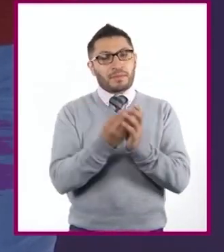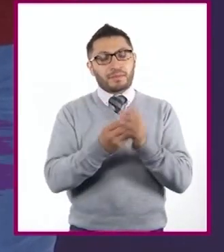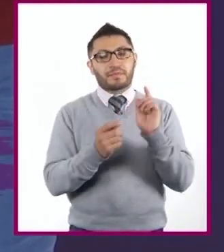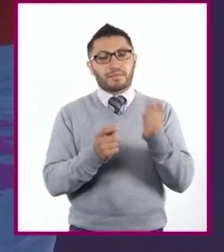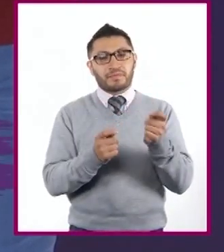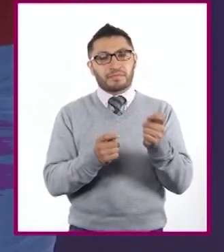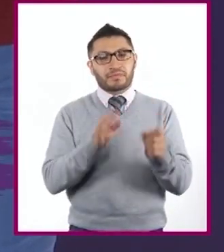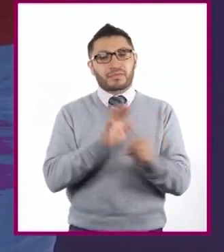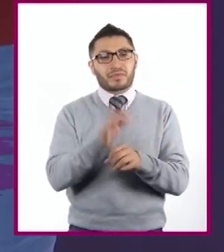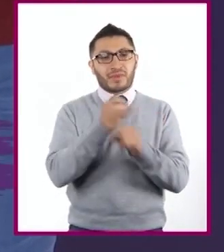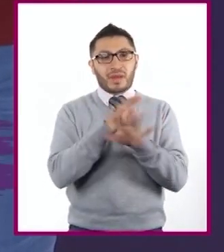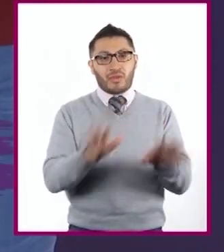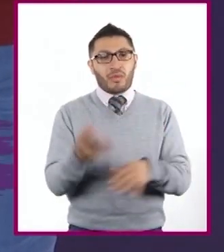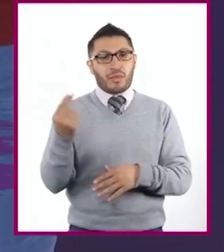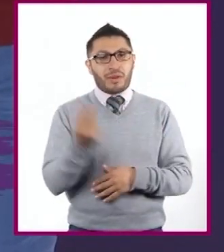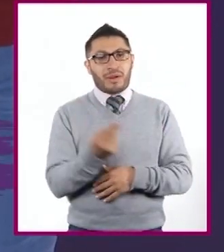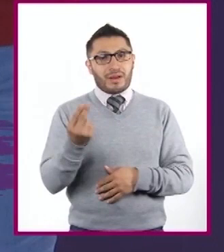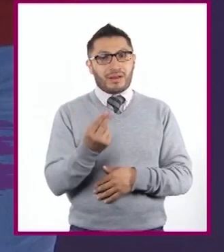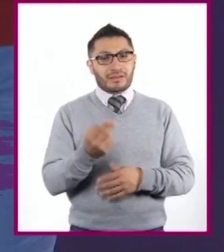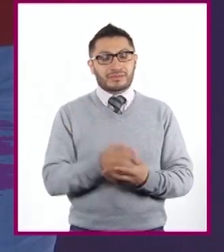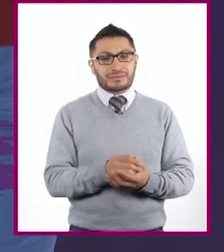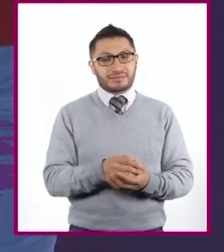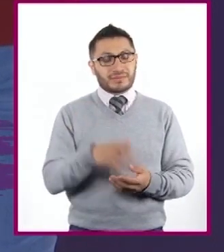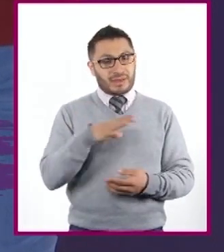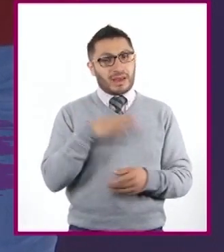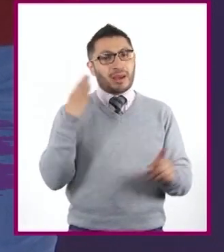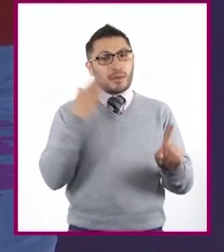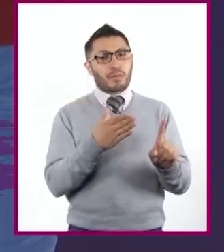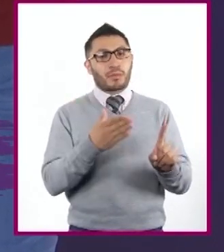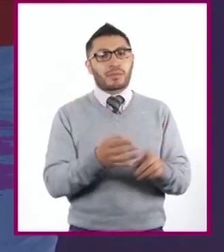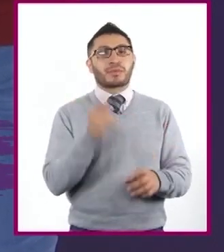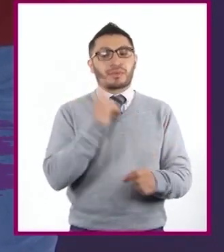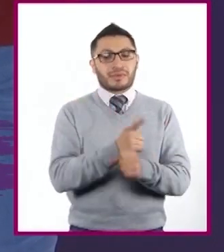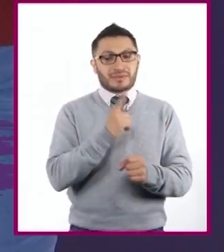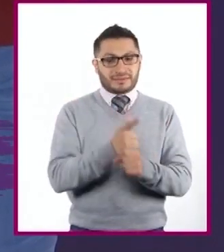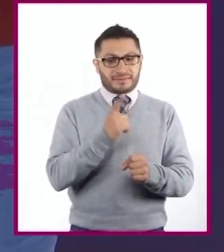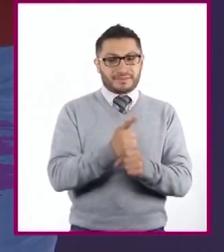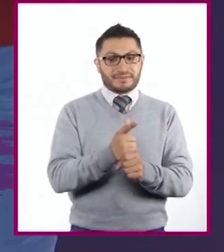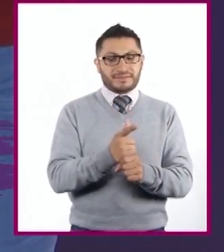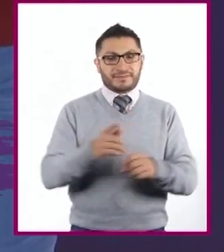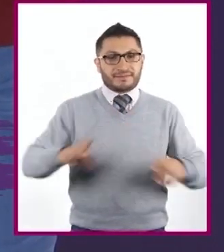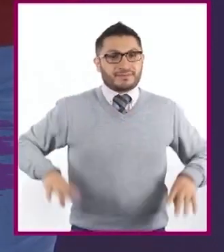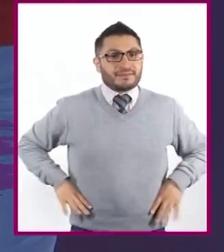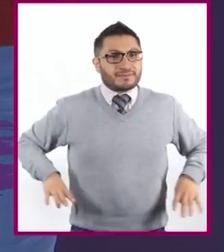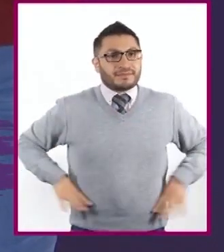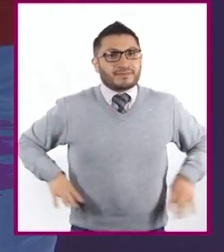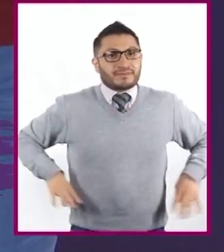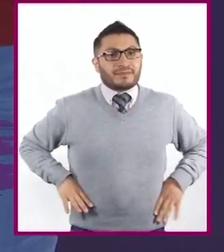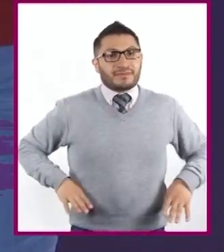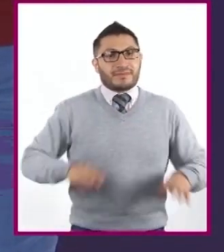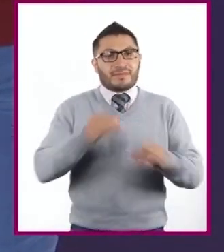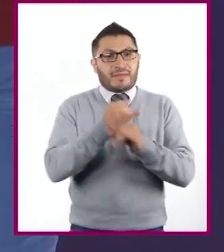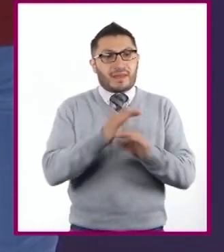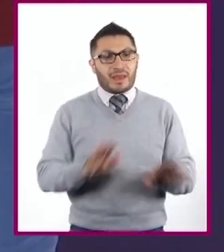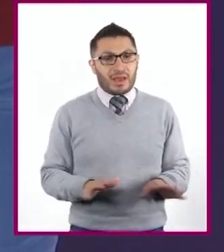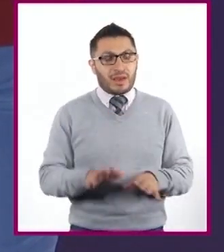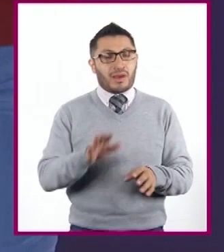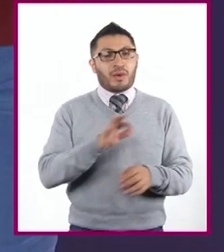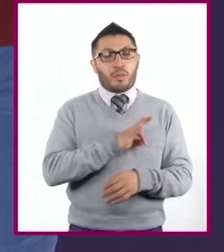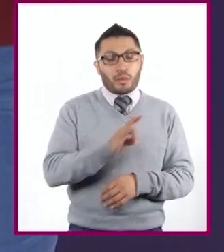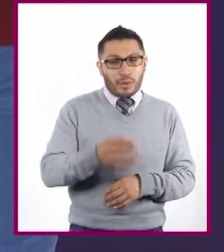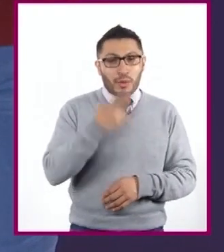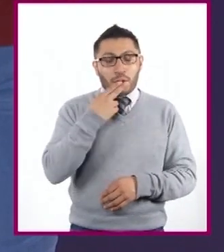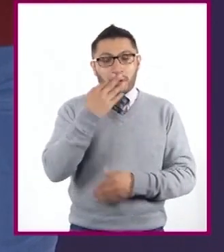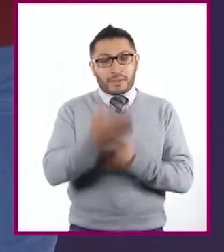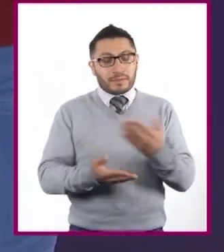¿Qué información necesito? Y tiene como objetivo identificar las características de la información que puede servir